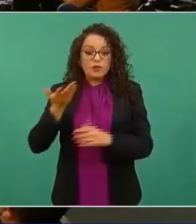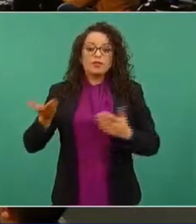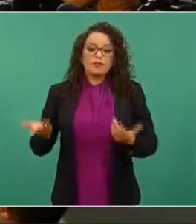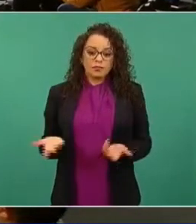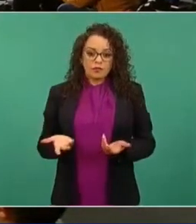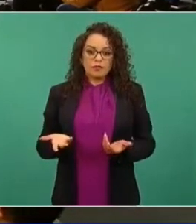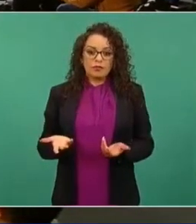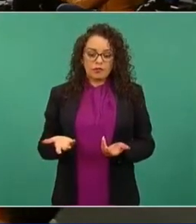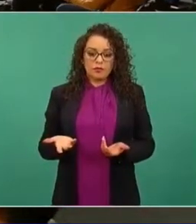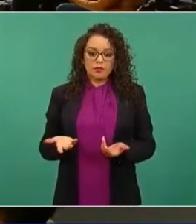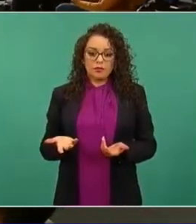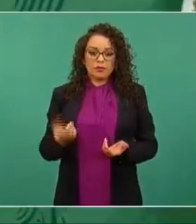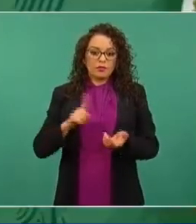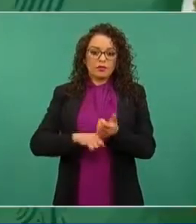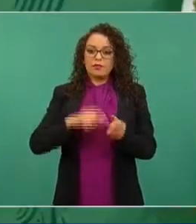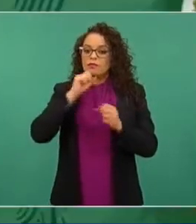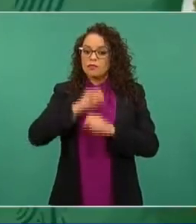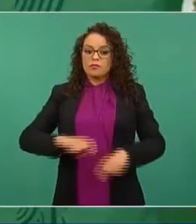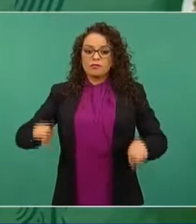educación.